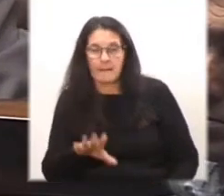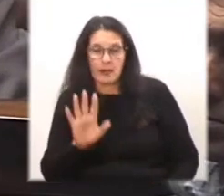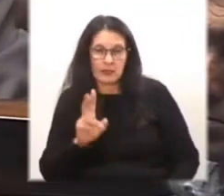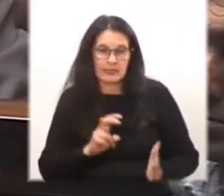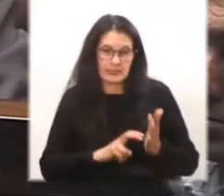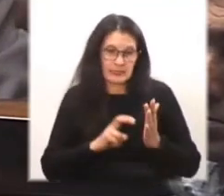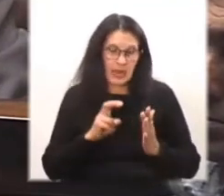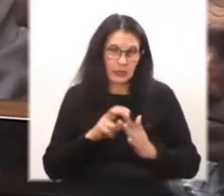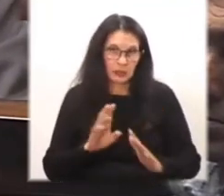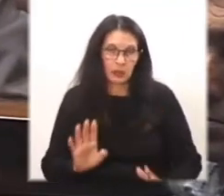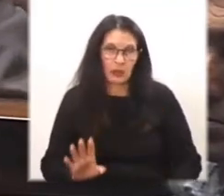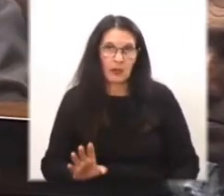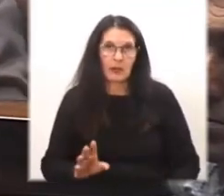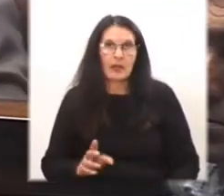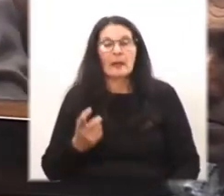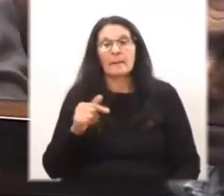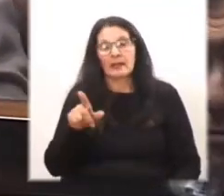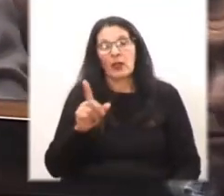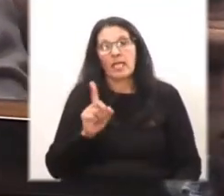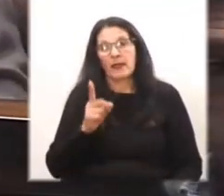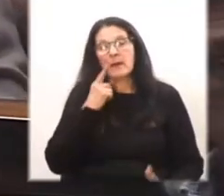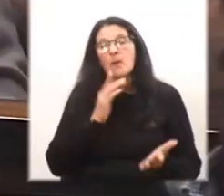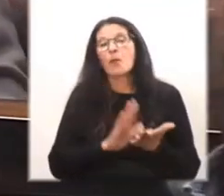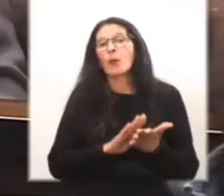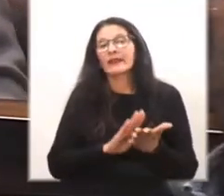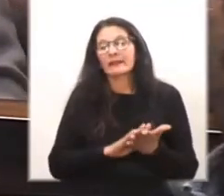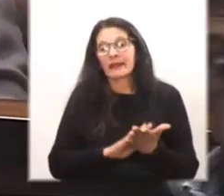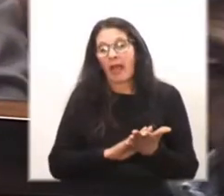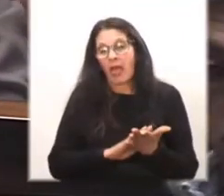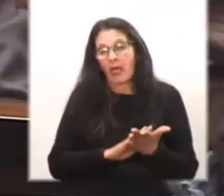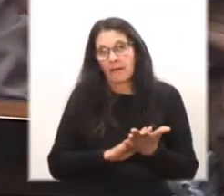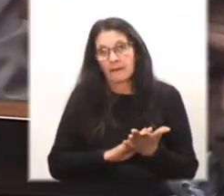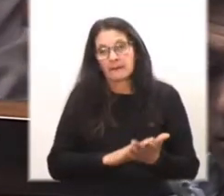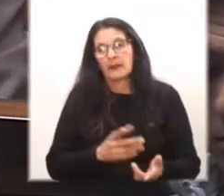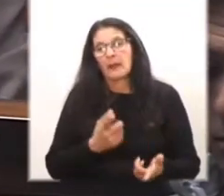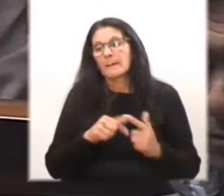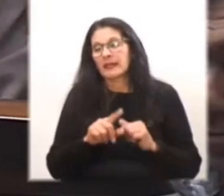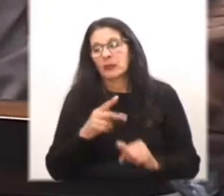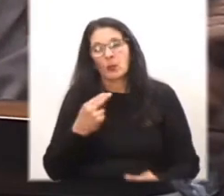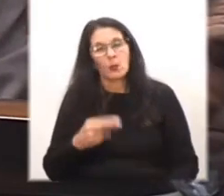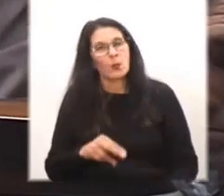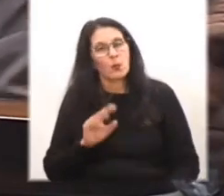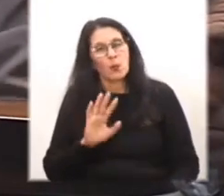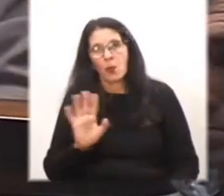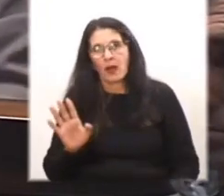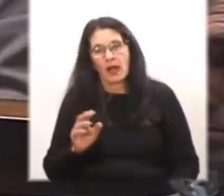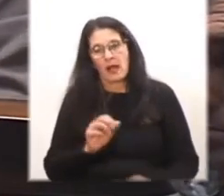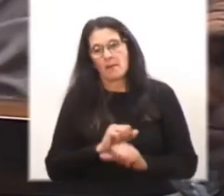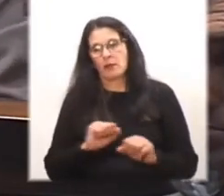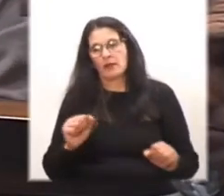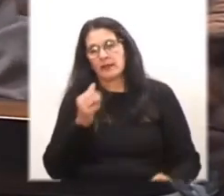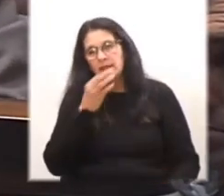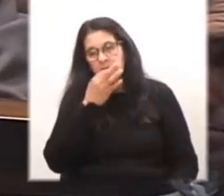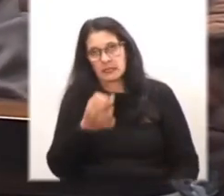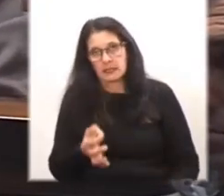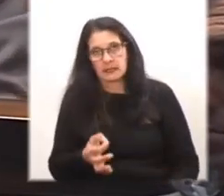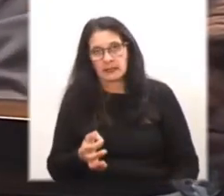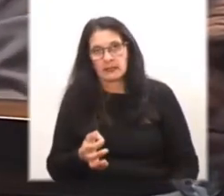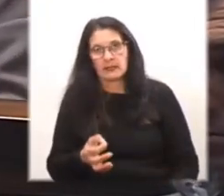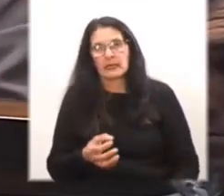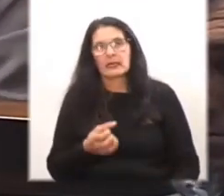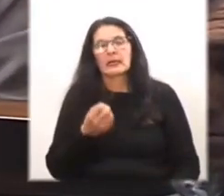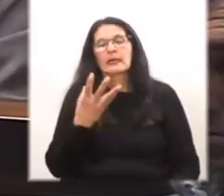Grande. Tendrán que demostrarlo, primera cosa. Pero nunca van a poder decir que